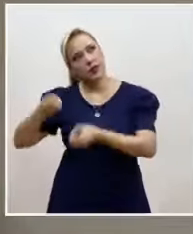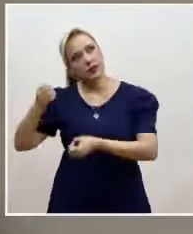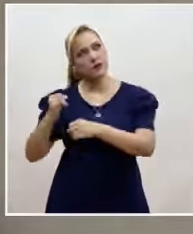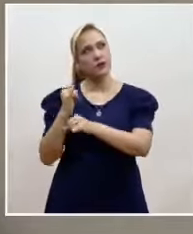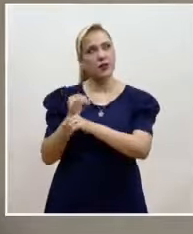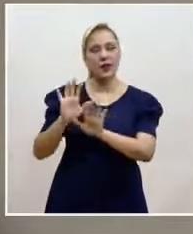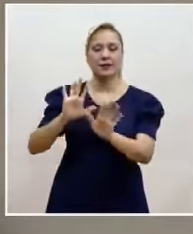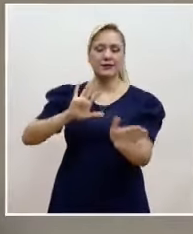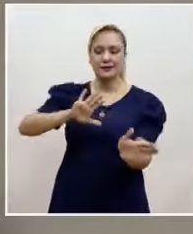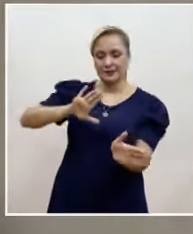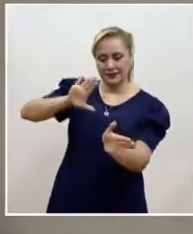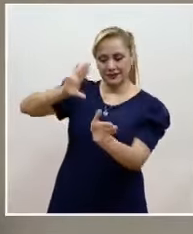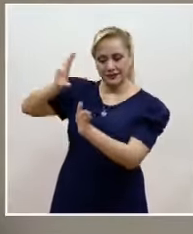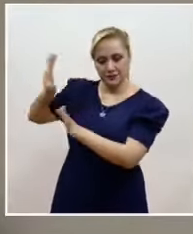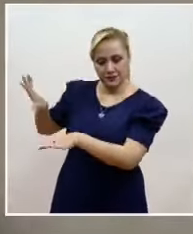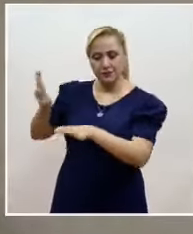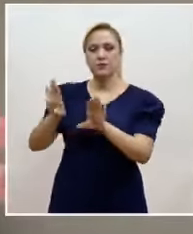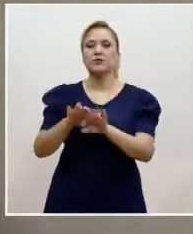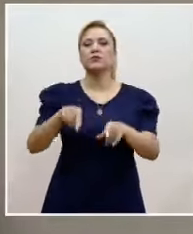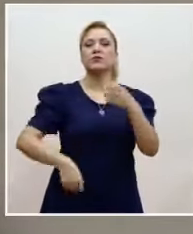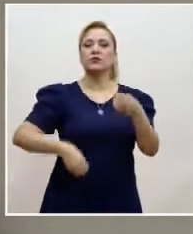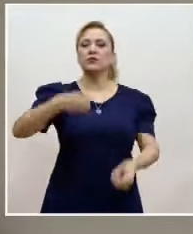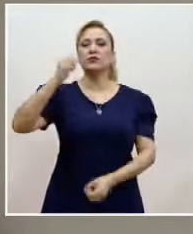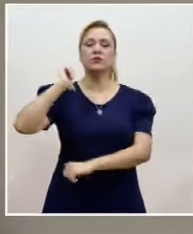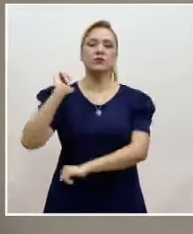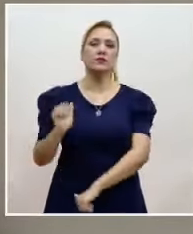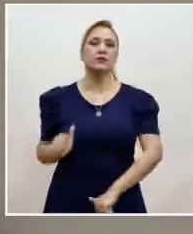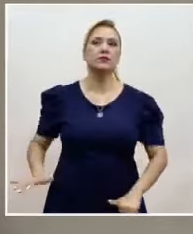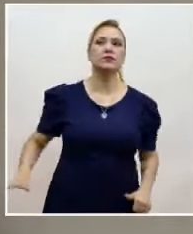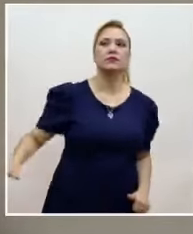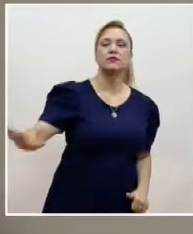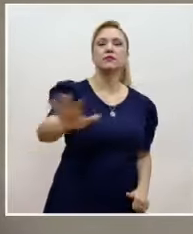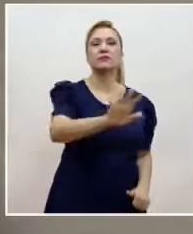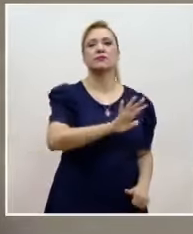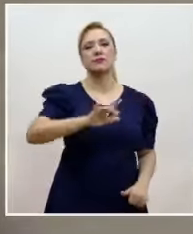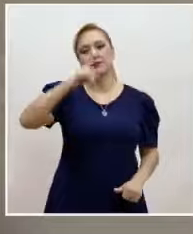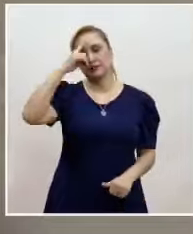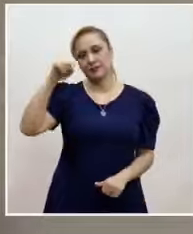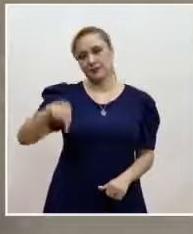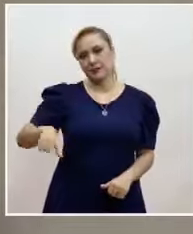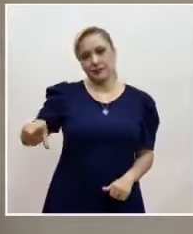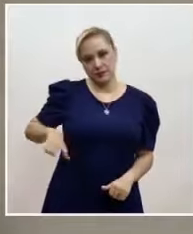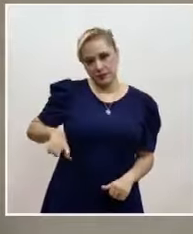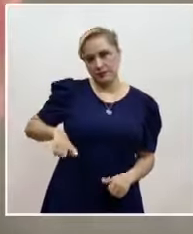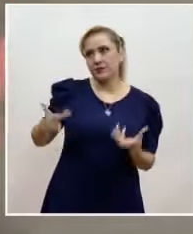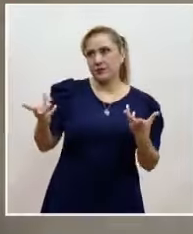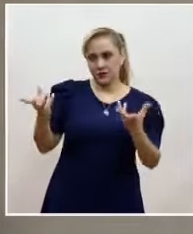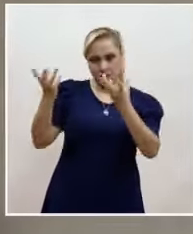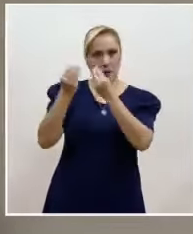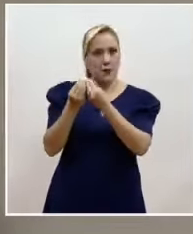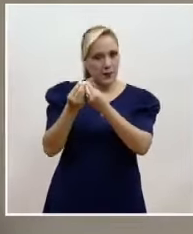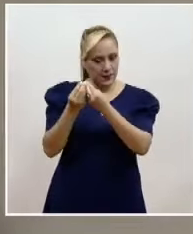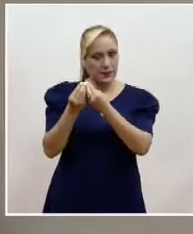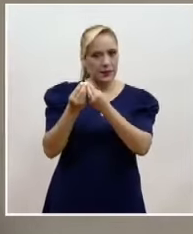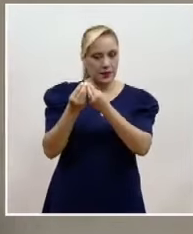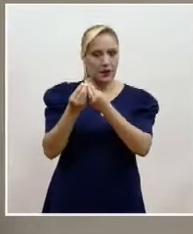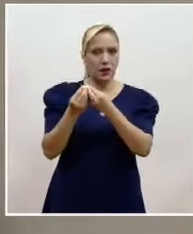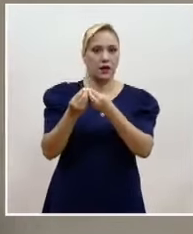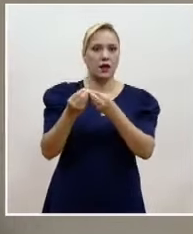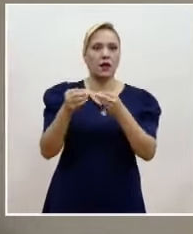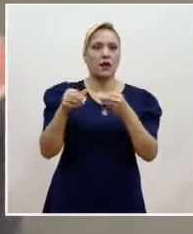¿no? Pensamos en el Poder Judicial como, pues sí, como parte del Estado, no tanto como una entidad